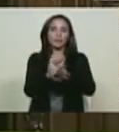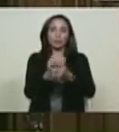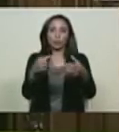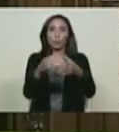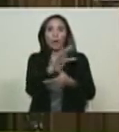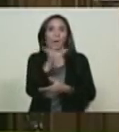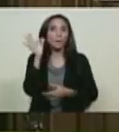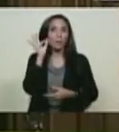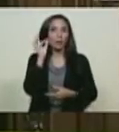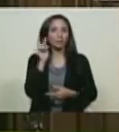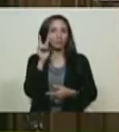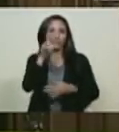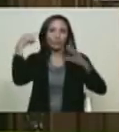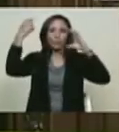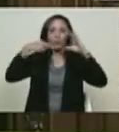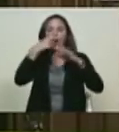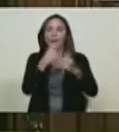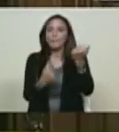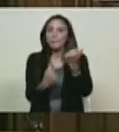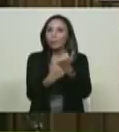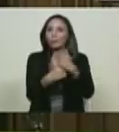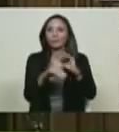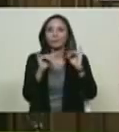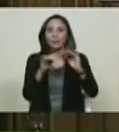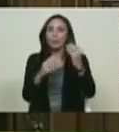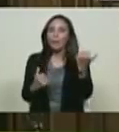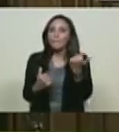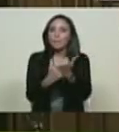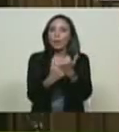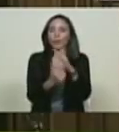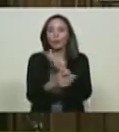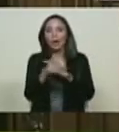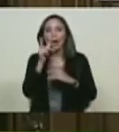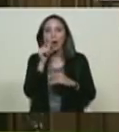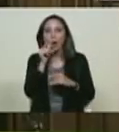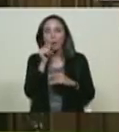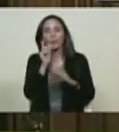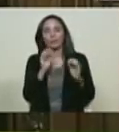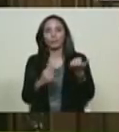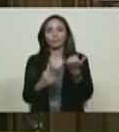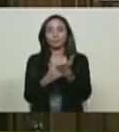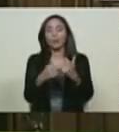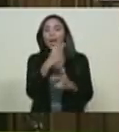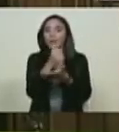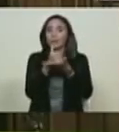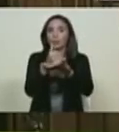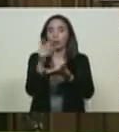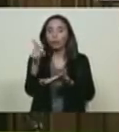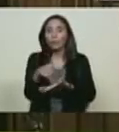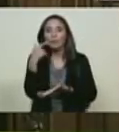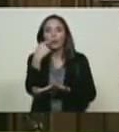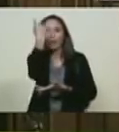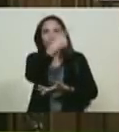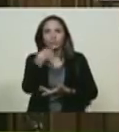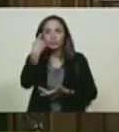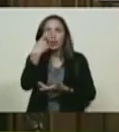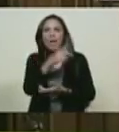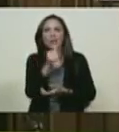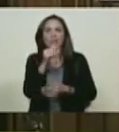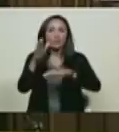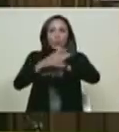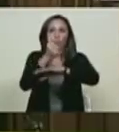capitana Leide Salazar colaboró con la Dirección de Contrainteligencia a identificar a las personas que